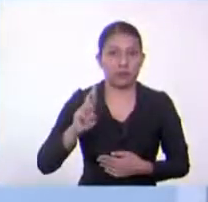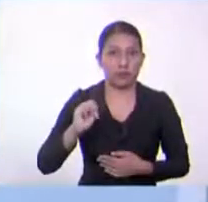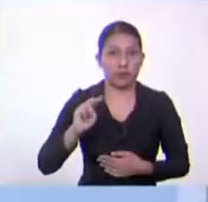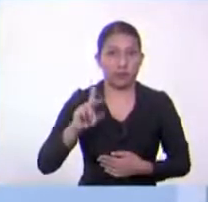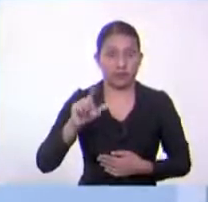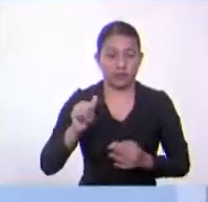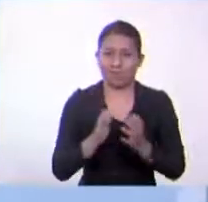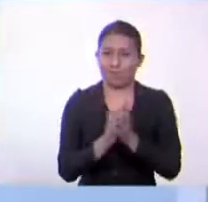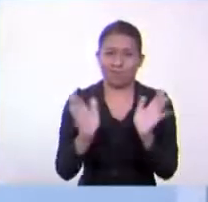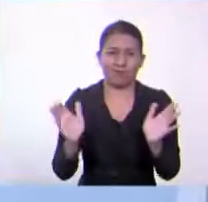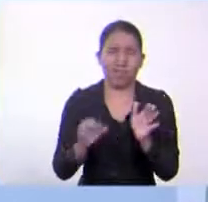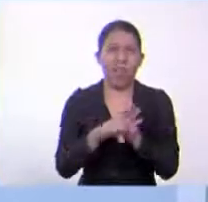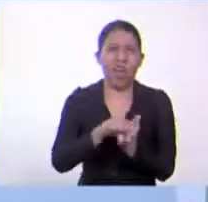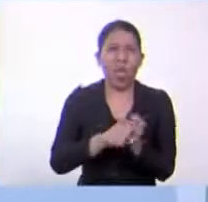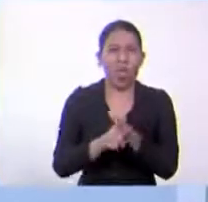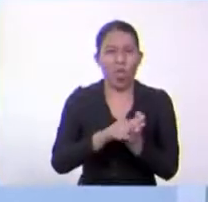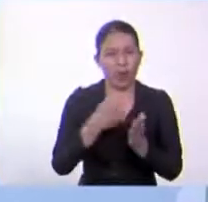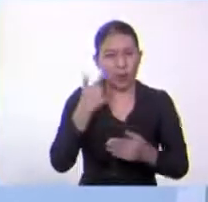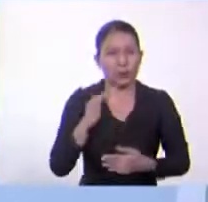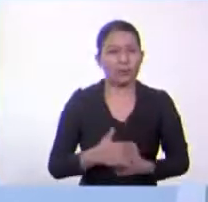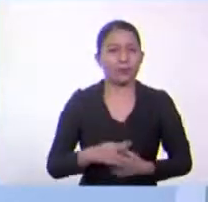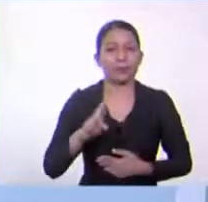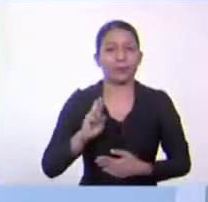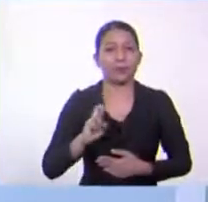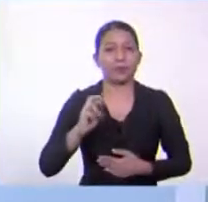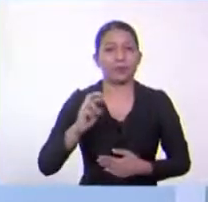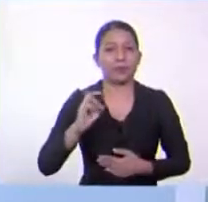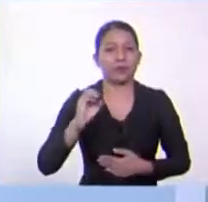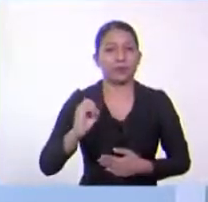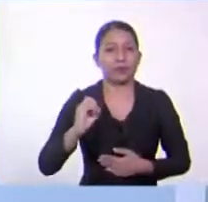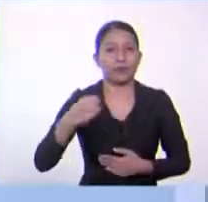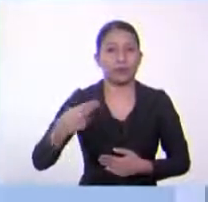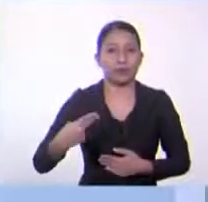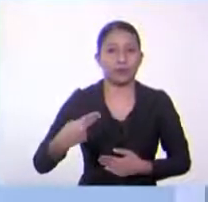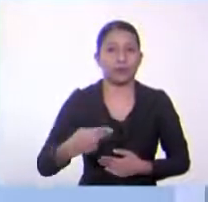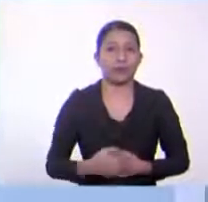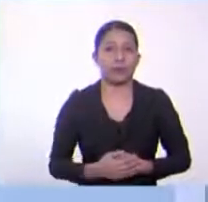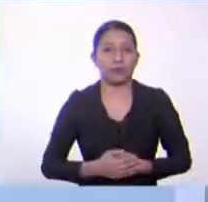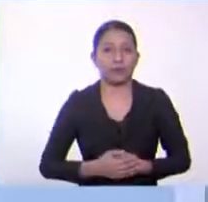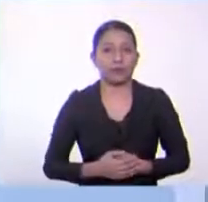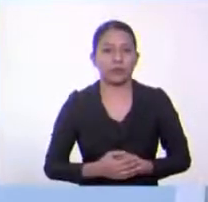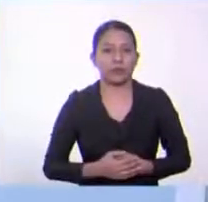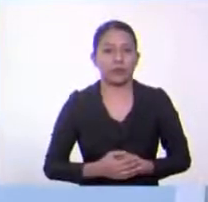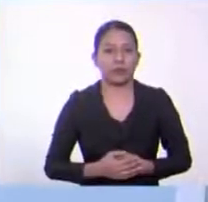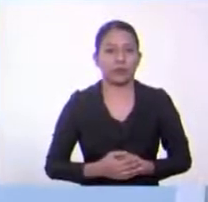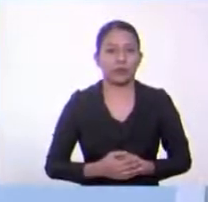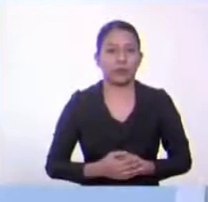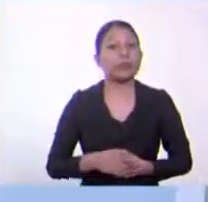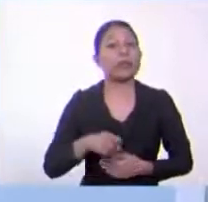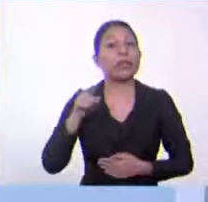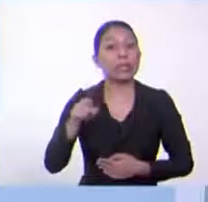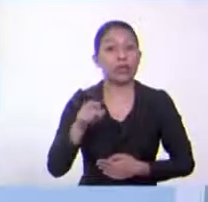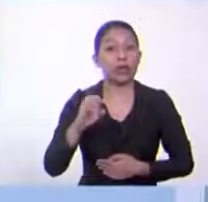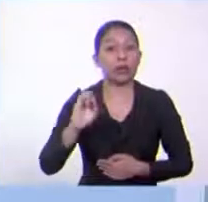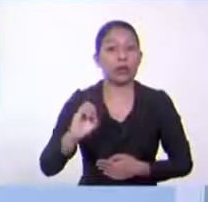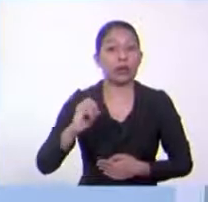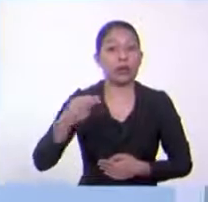para los alcoholes es R unido al OH. Estos